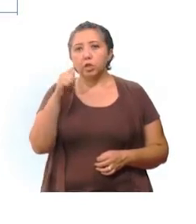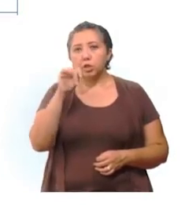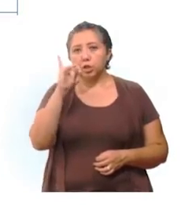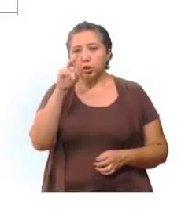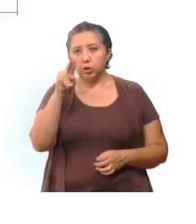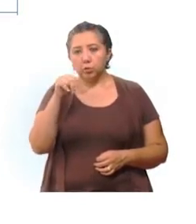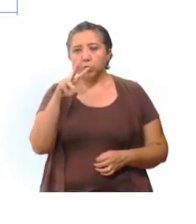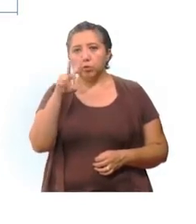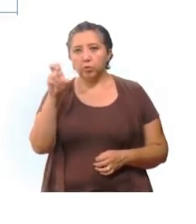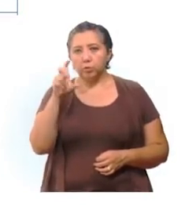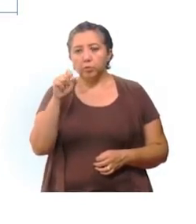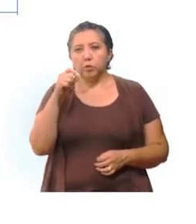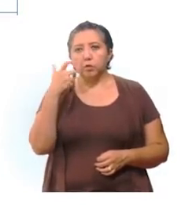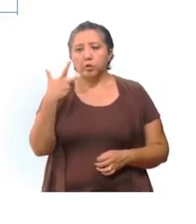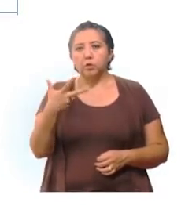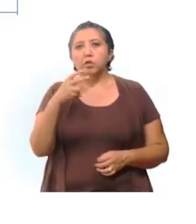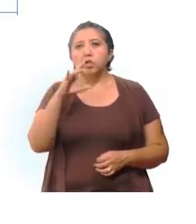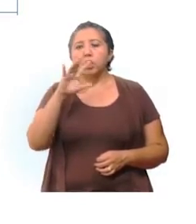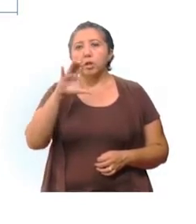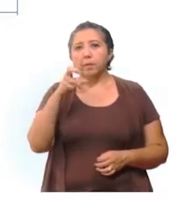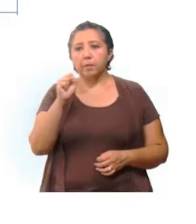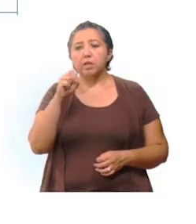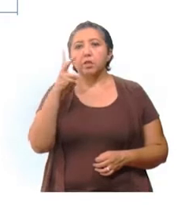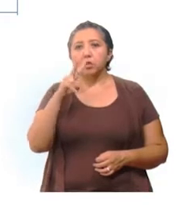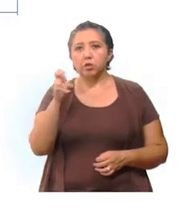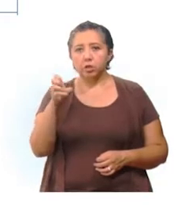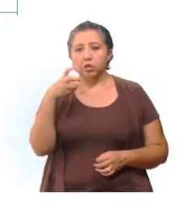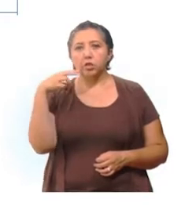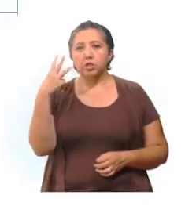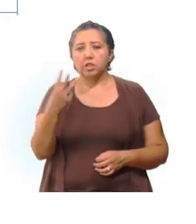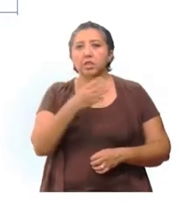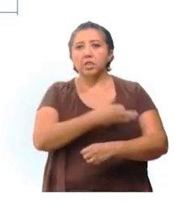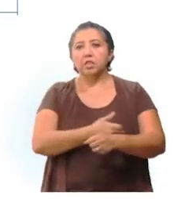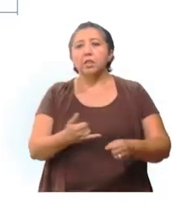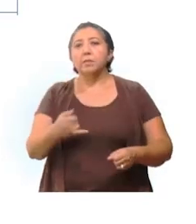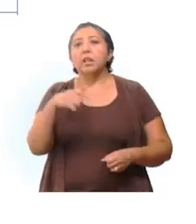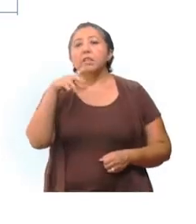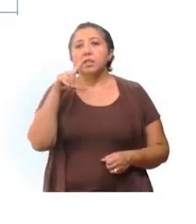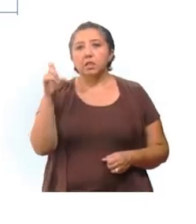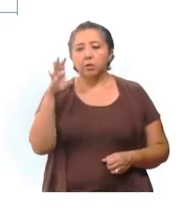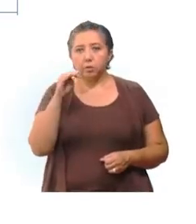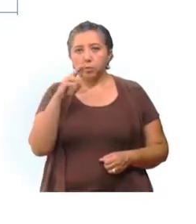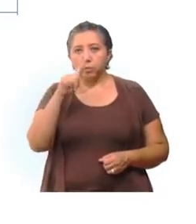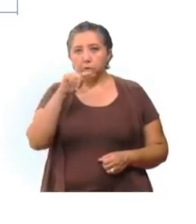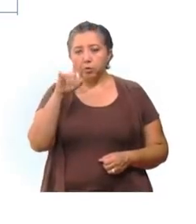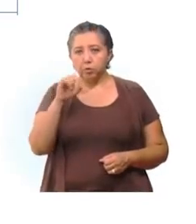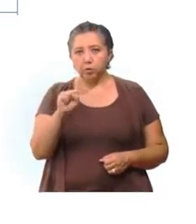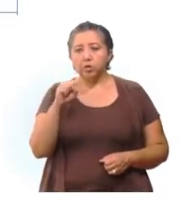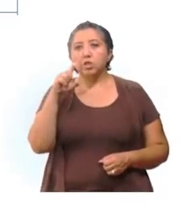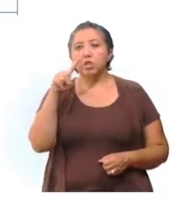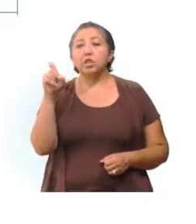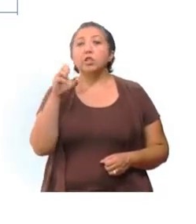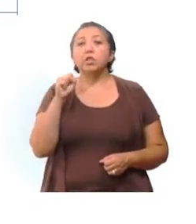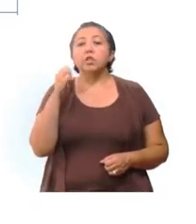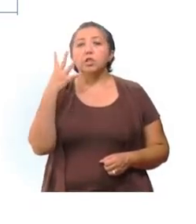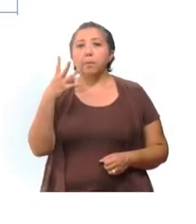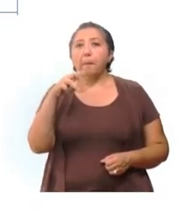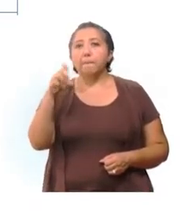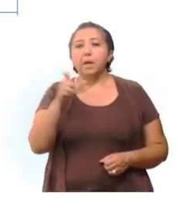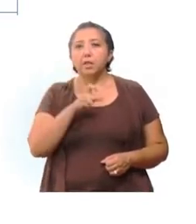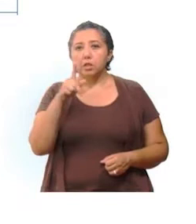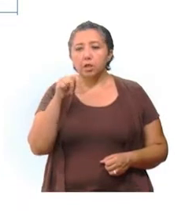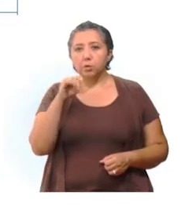Tinum 228, Chemash 203, Izamal 190, Buxots 164,